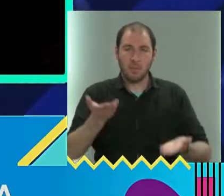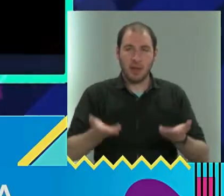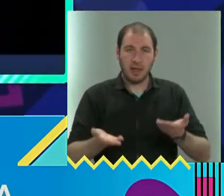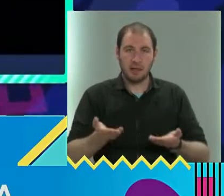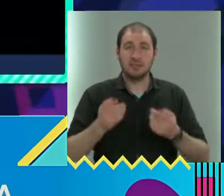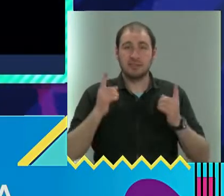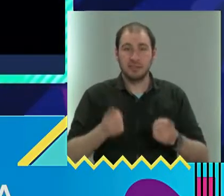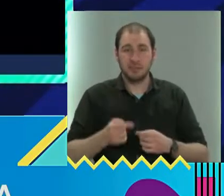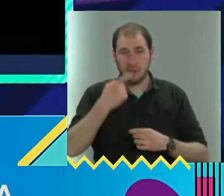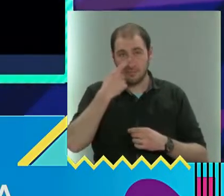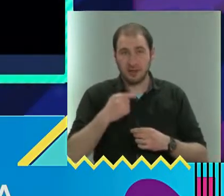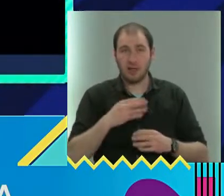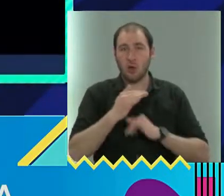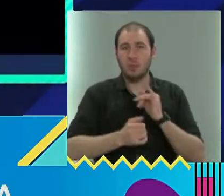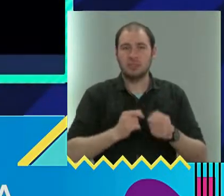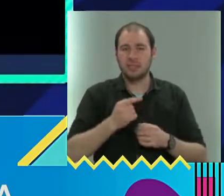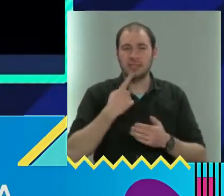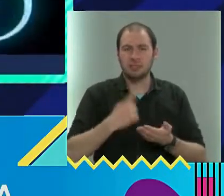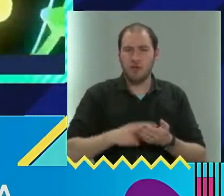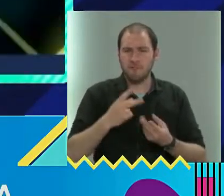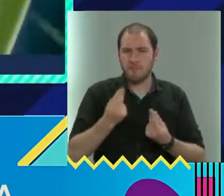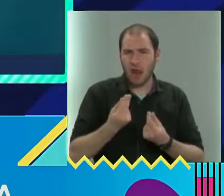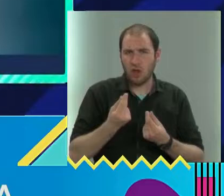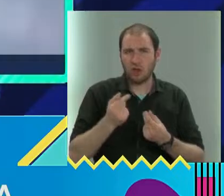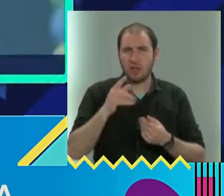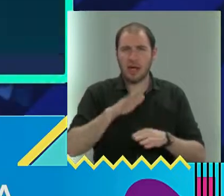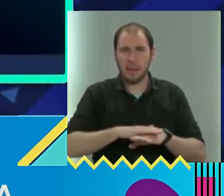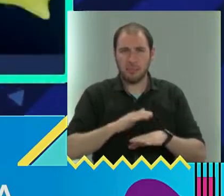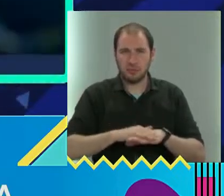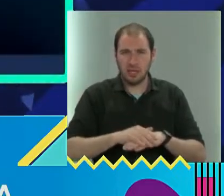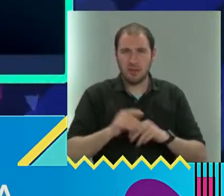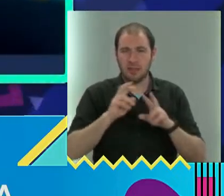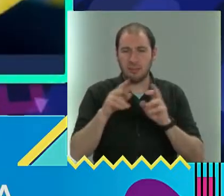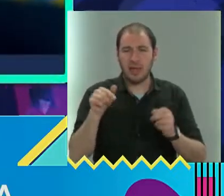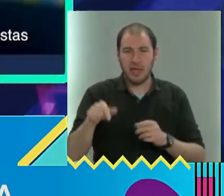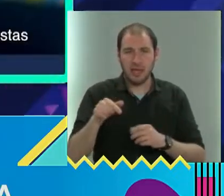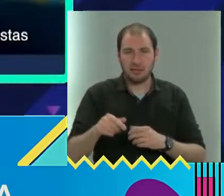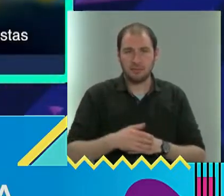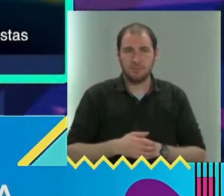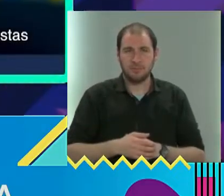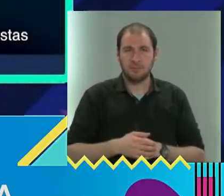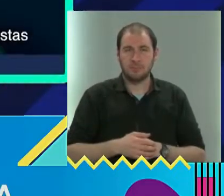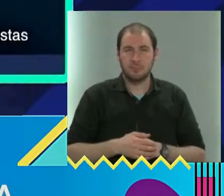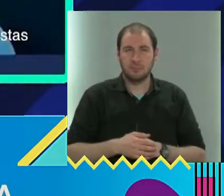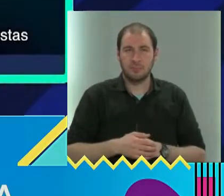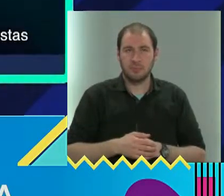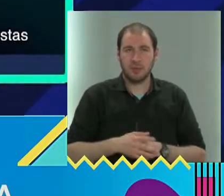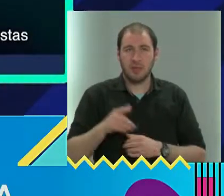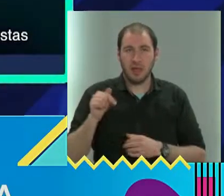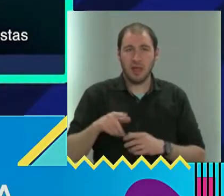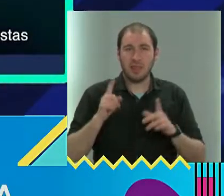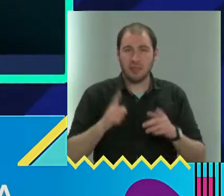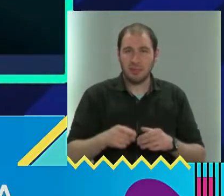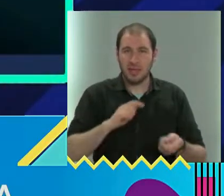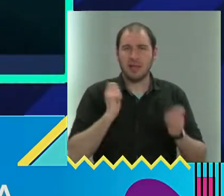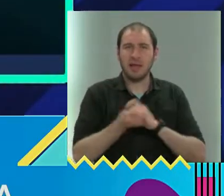y, por último, para poder emitir un juicio de valor responsable sobre esa realidad que se está incluso